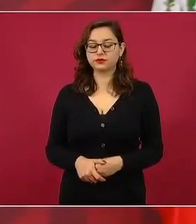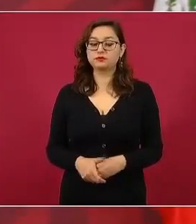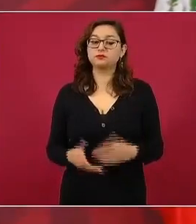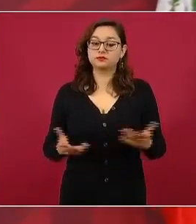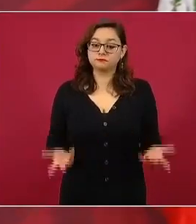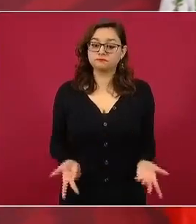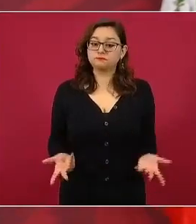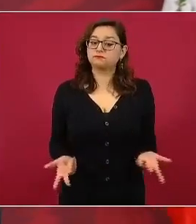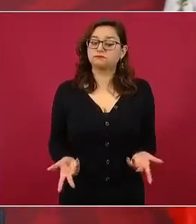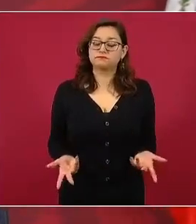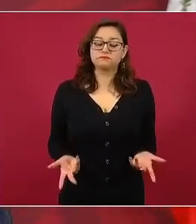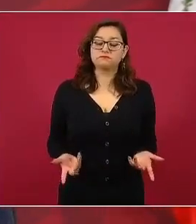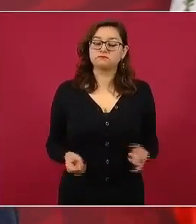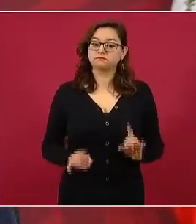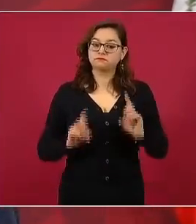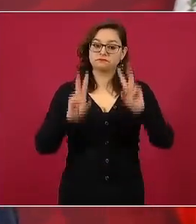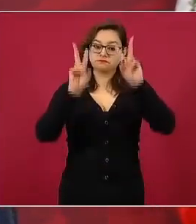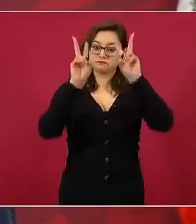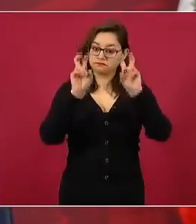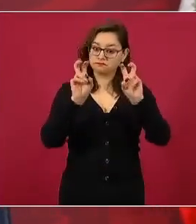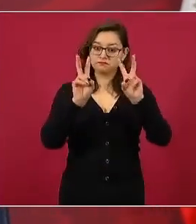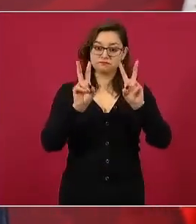se tienen que seguir